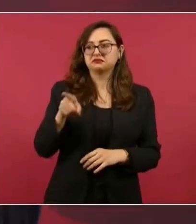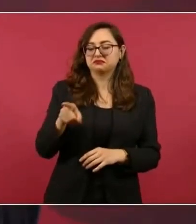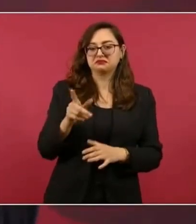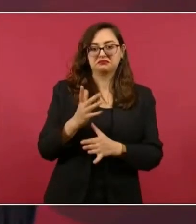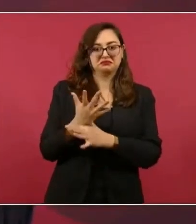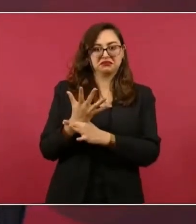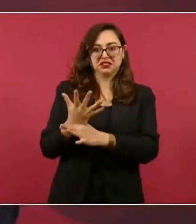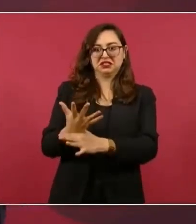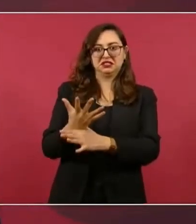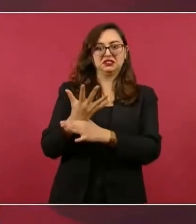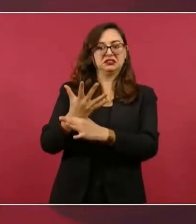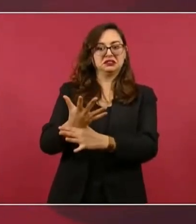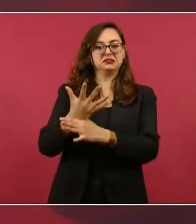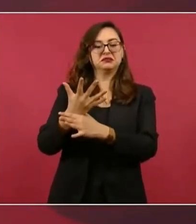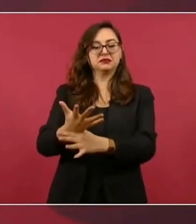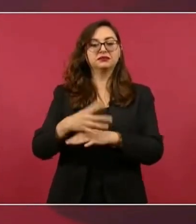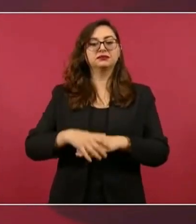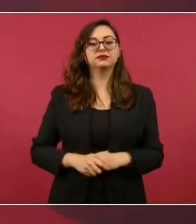en donde